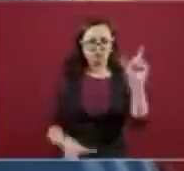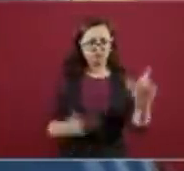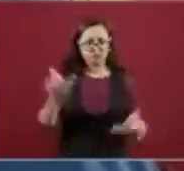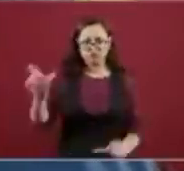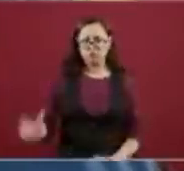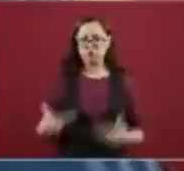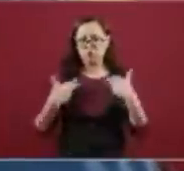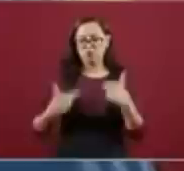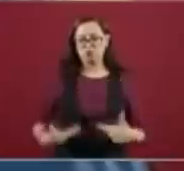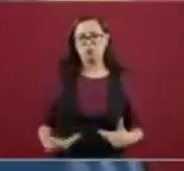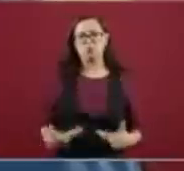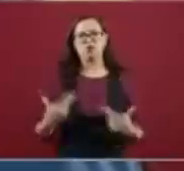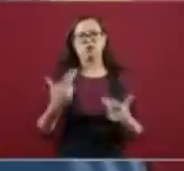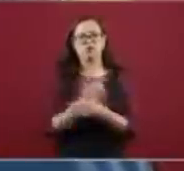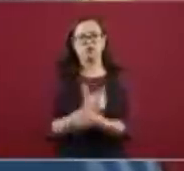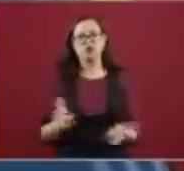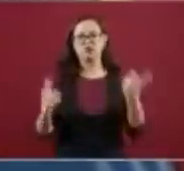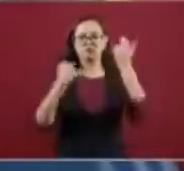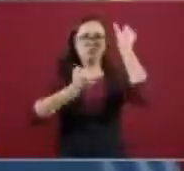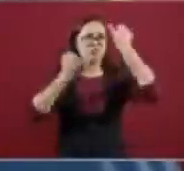libres, creativos, imaginativos,